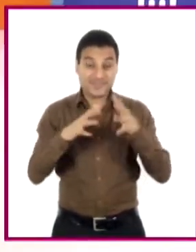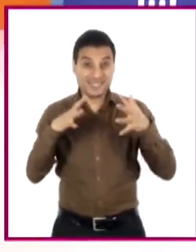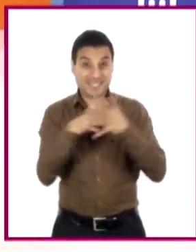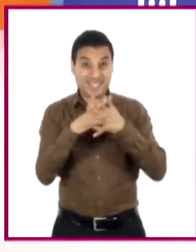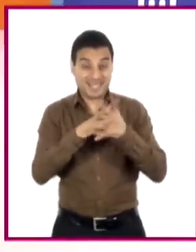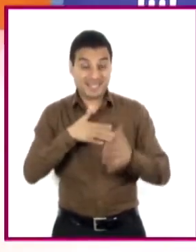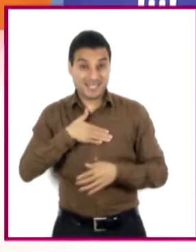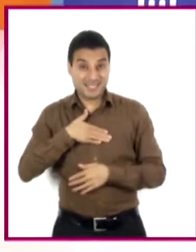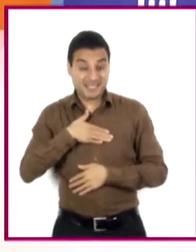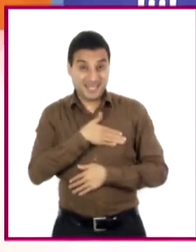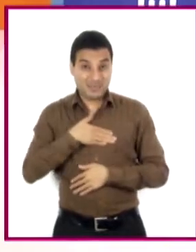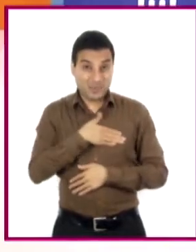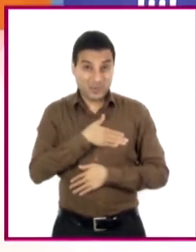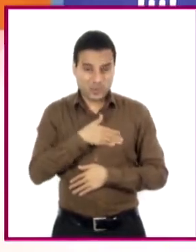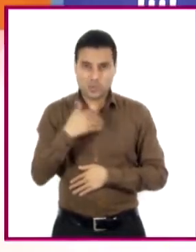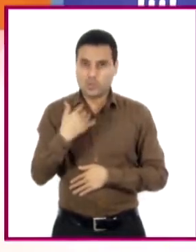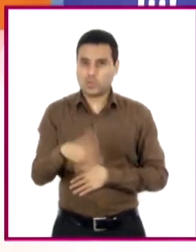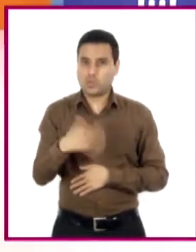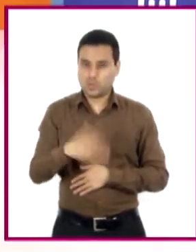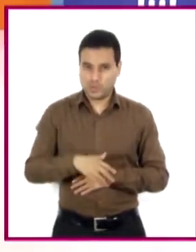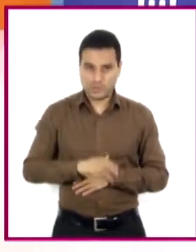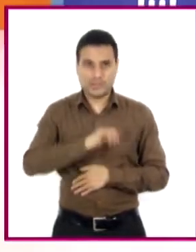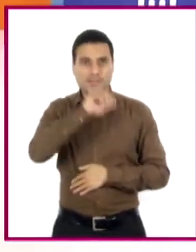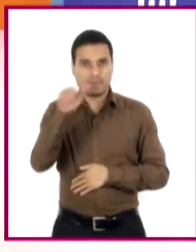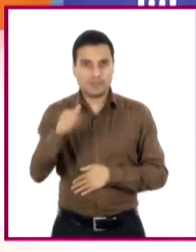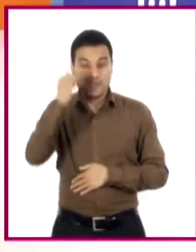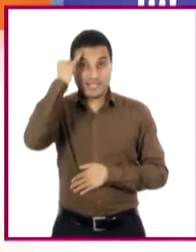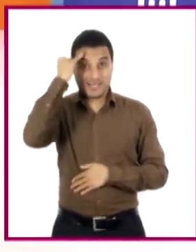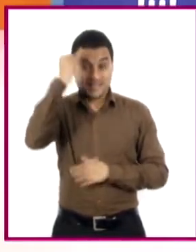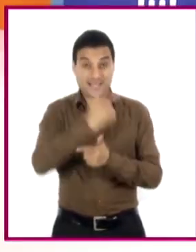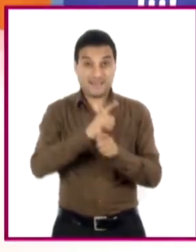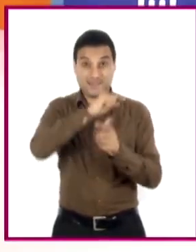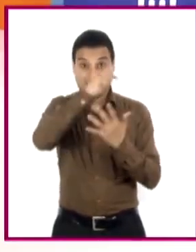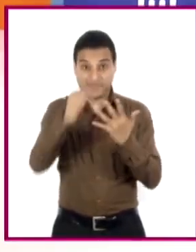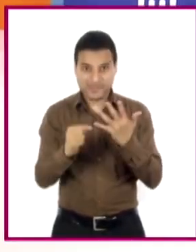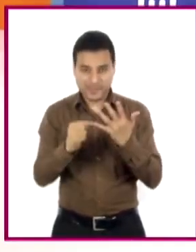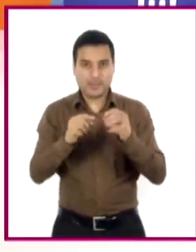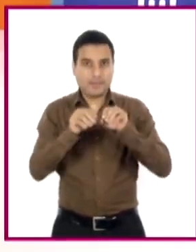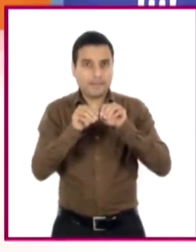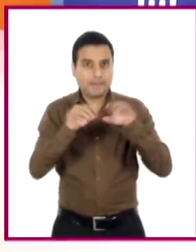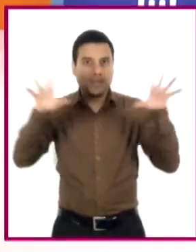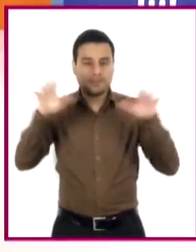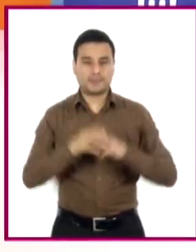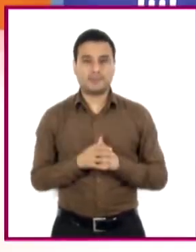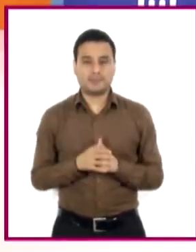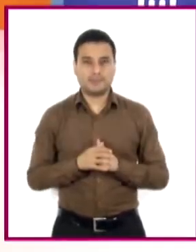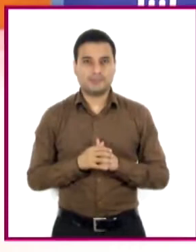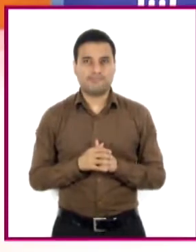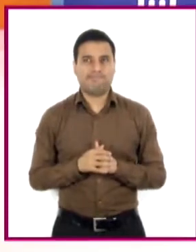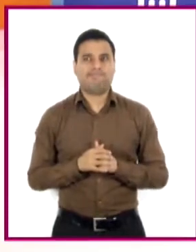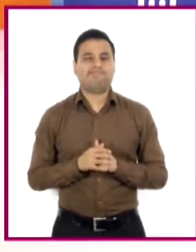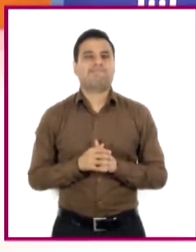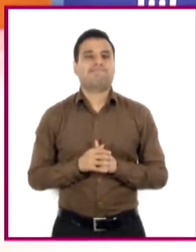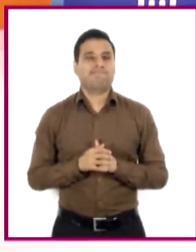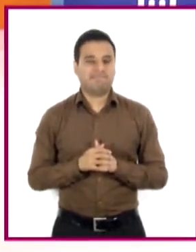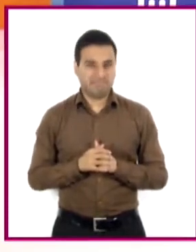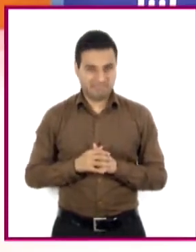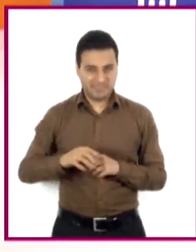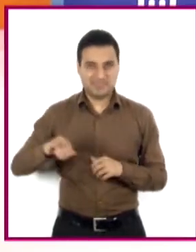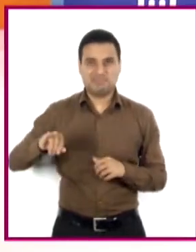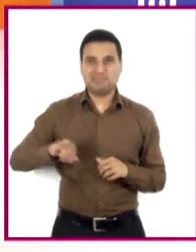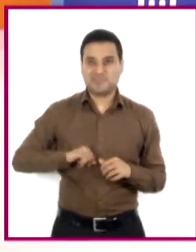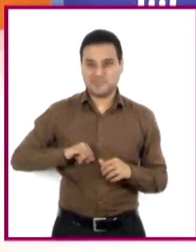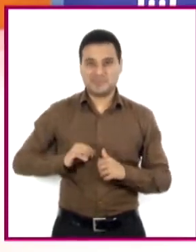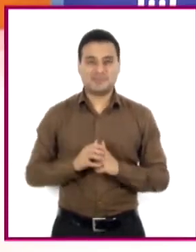napoleónicas fueron determinantes para la difusión de las ideas liberales e ilustradas en Europa. Pero ya que hicimos este